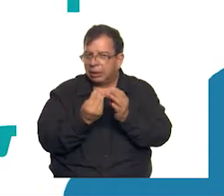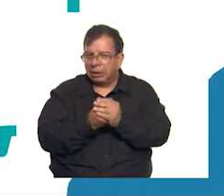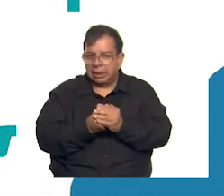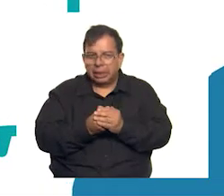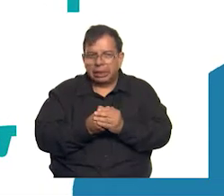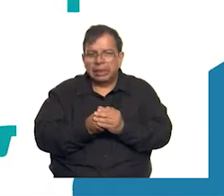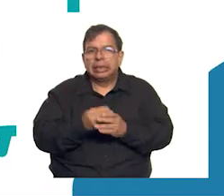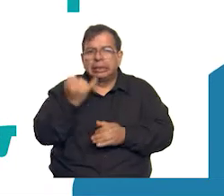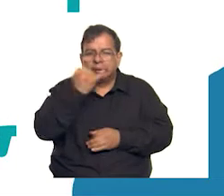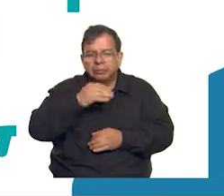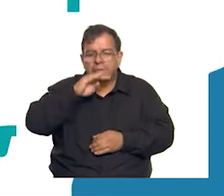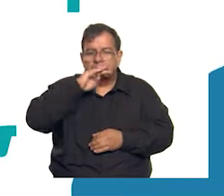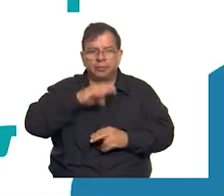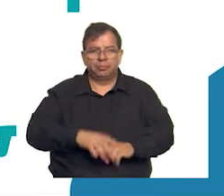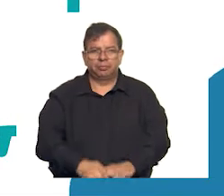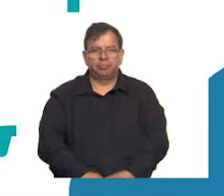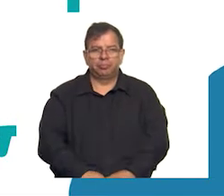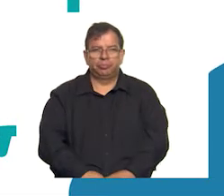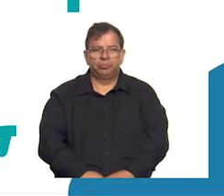lengua materna.